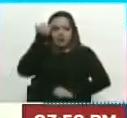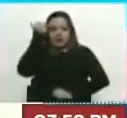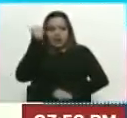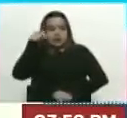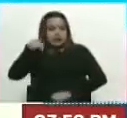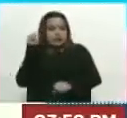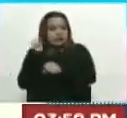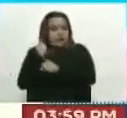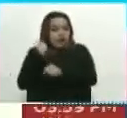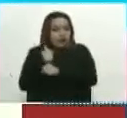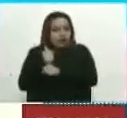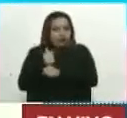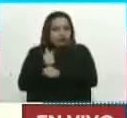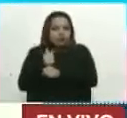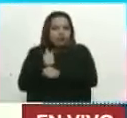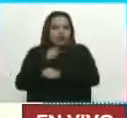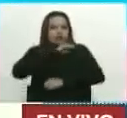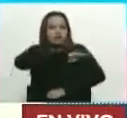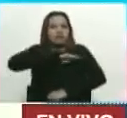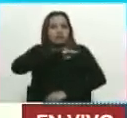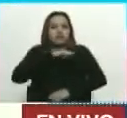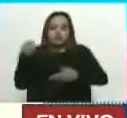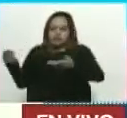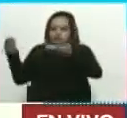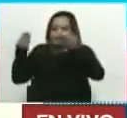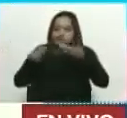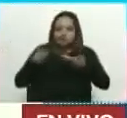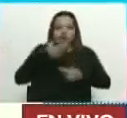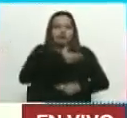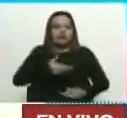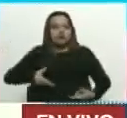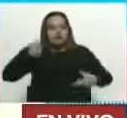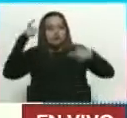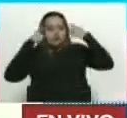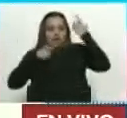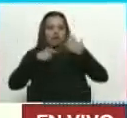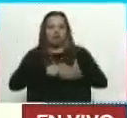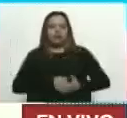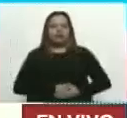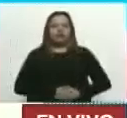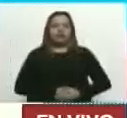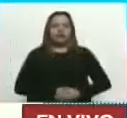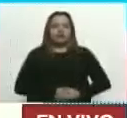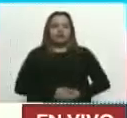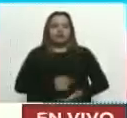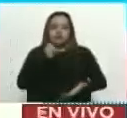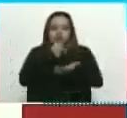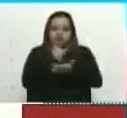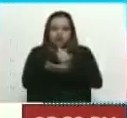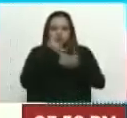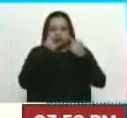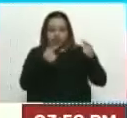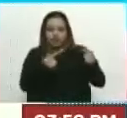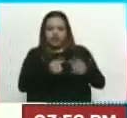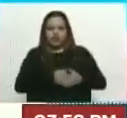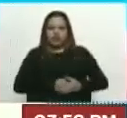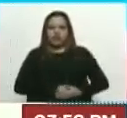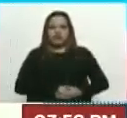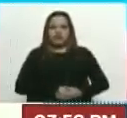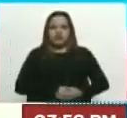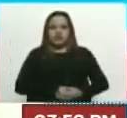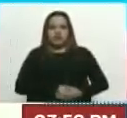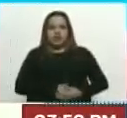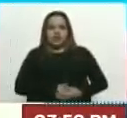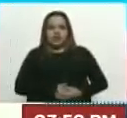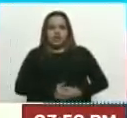tarea y la misión que el comandante Hugo Chávez nos dejó. Fíjense lo que dice aquí. La guerra